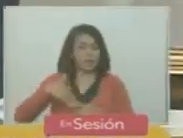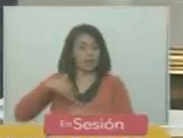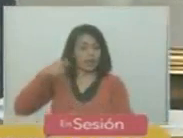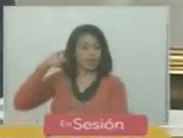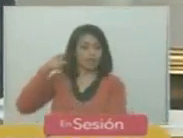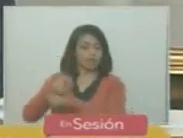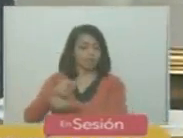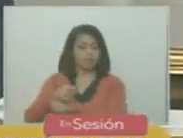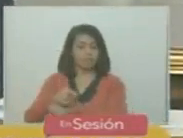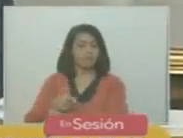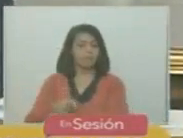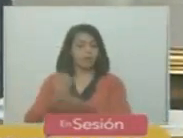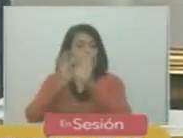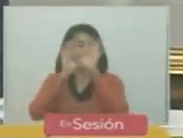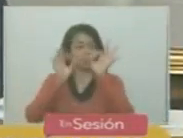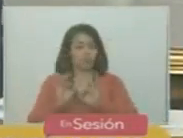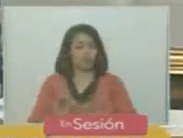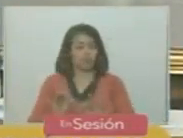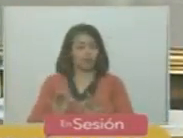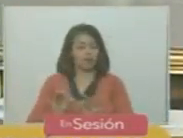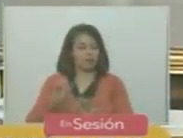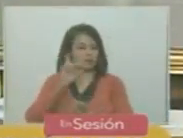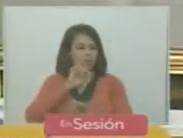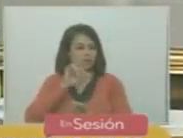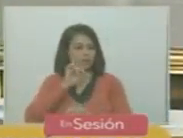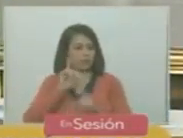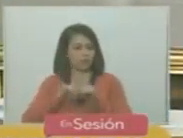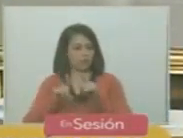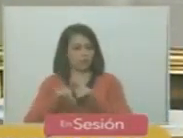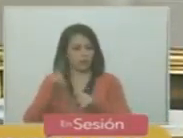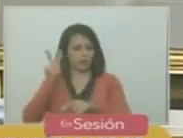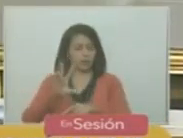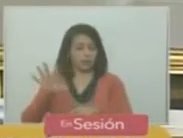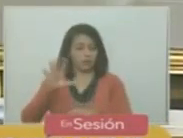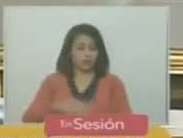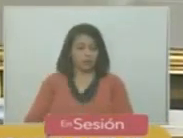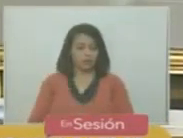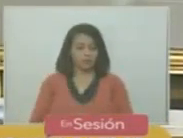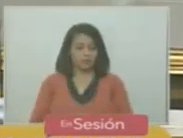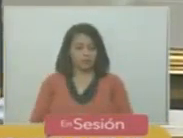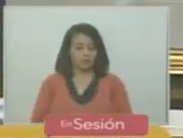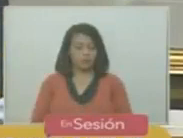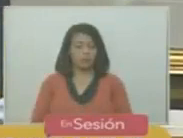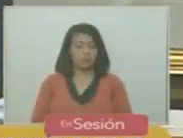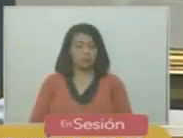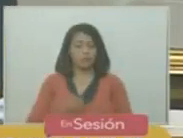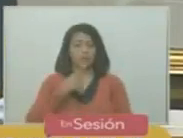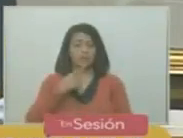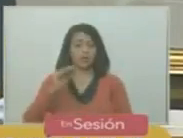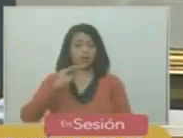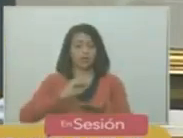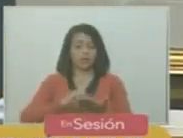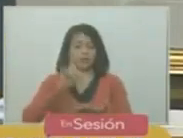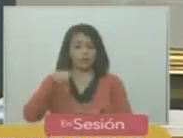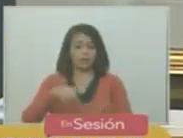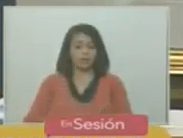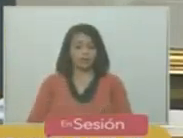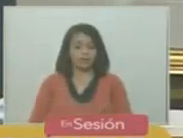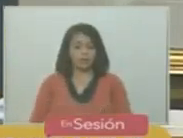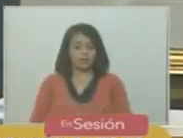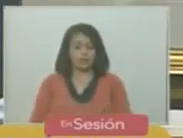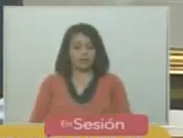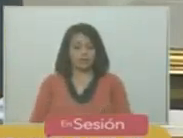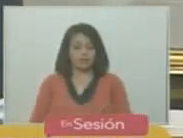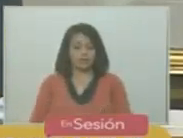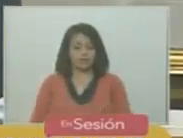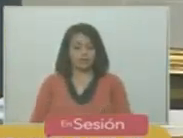imponerse de una manera artificiosa en Venezuela. E insistió también en